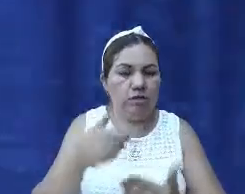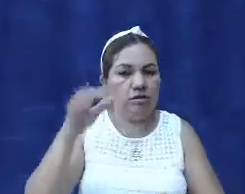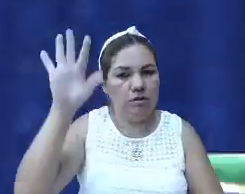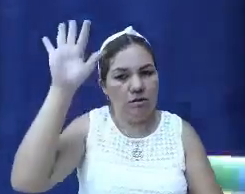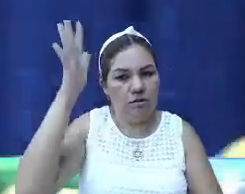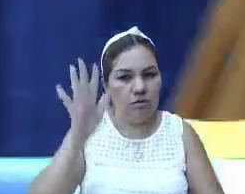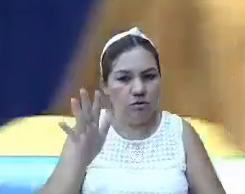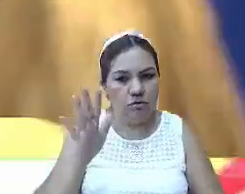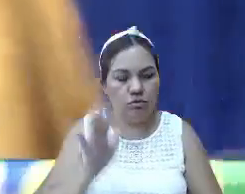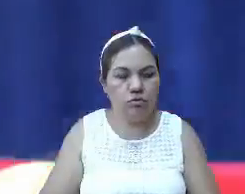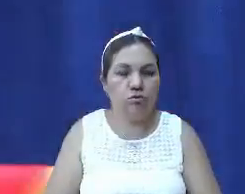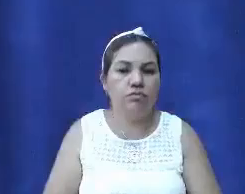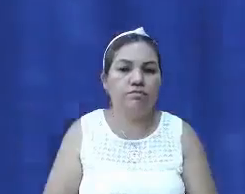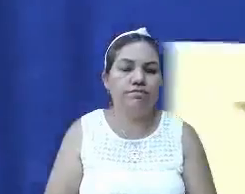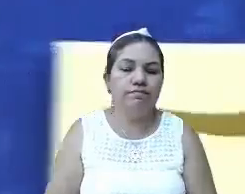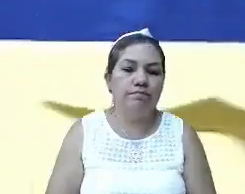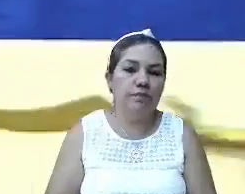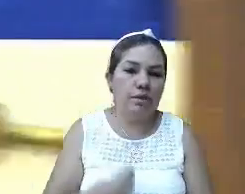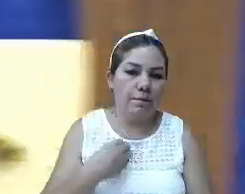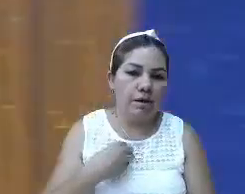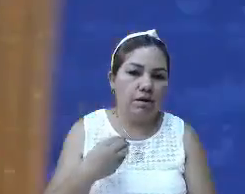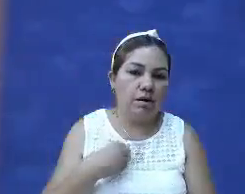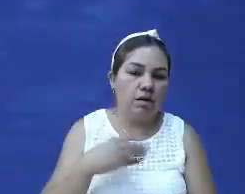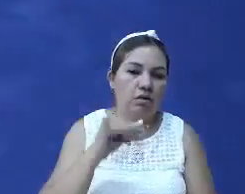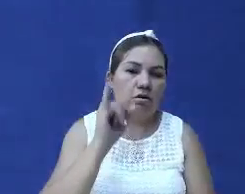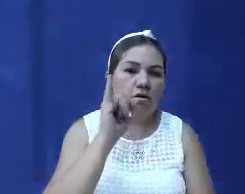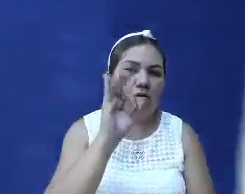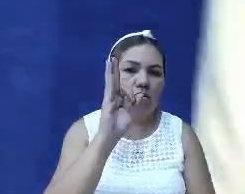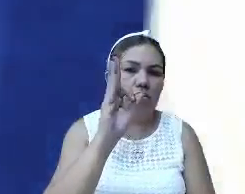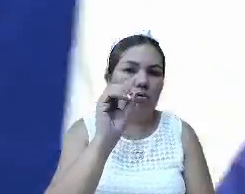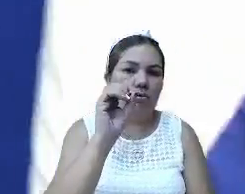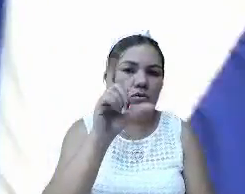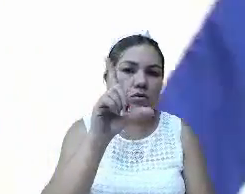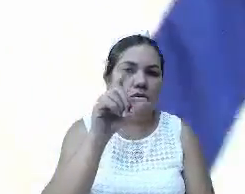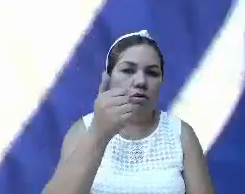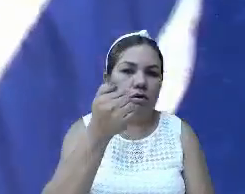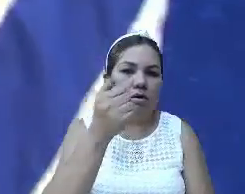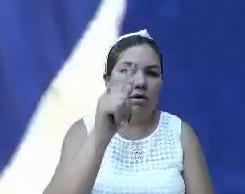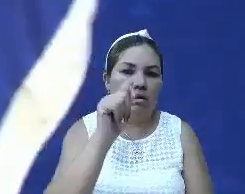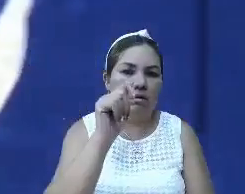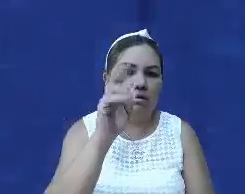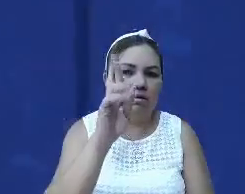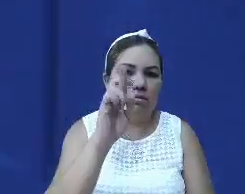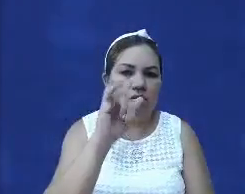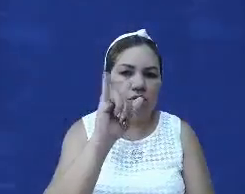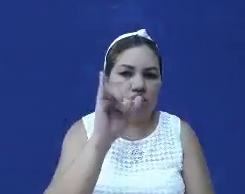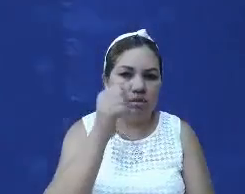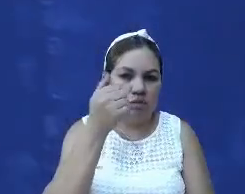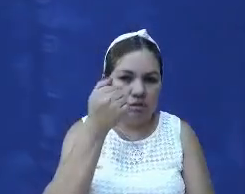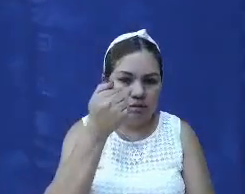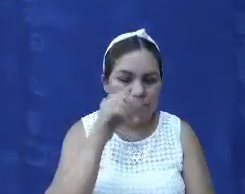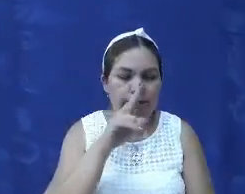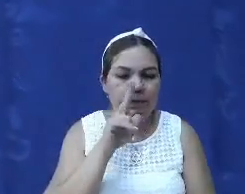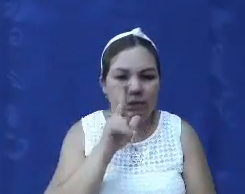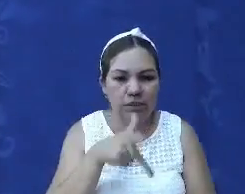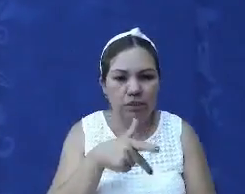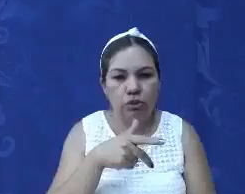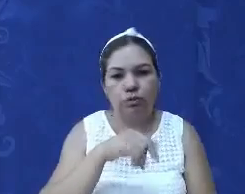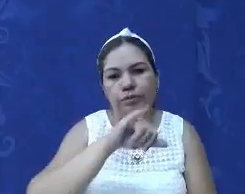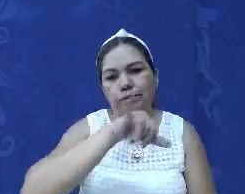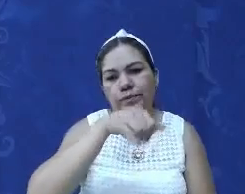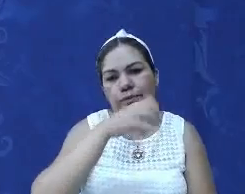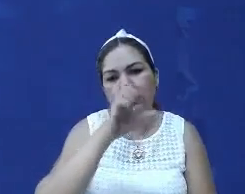porque cometió pecado de idolatría. Y dice la Escritura que el hijo de Jeroboam enfermó de